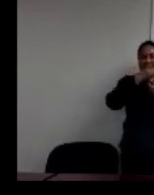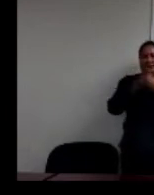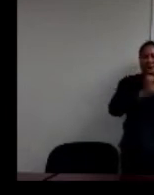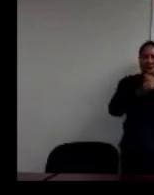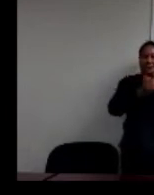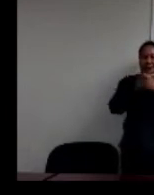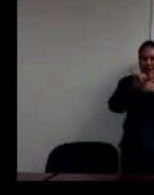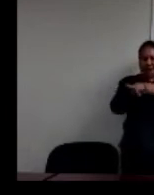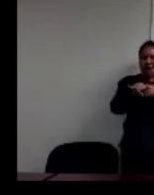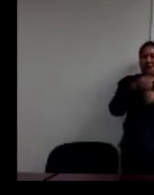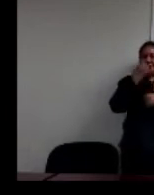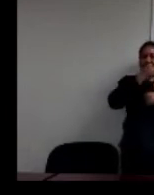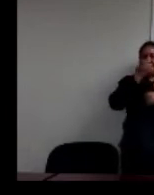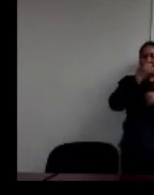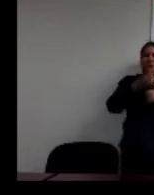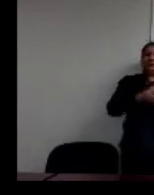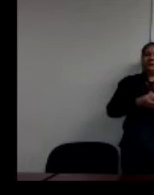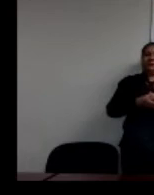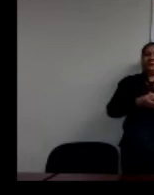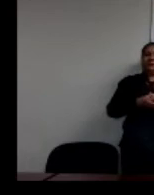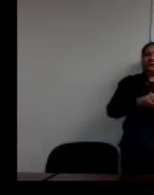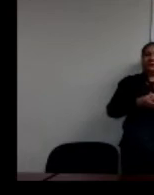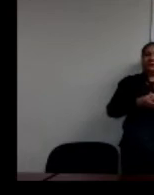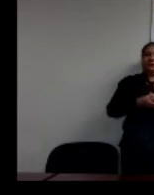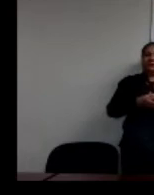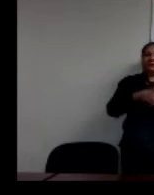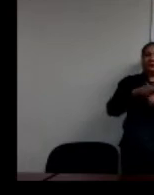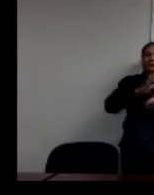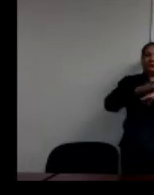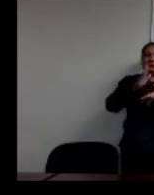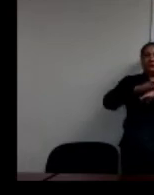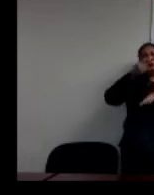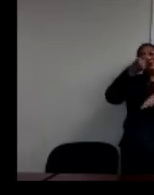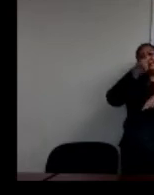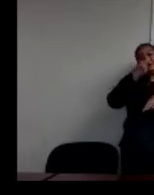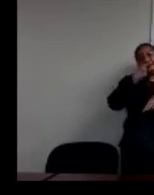en ese momento del niño para poder incrementar el fármaco.